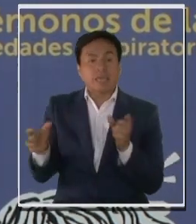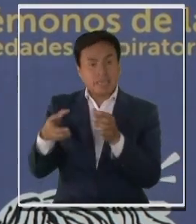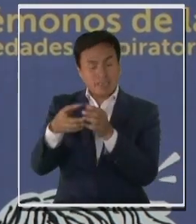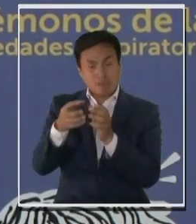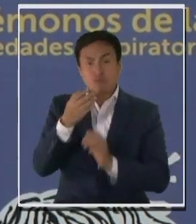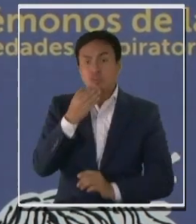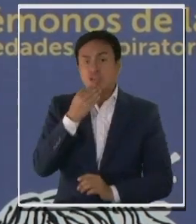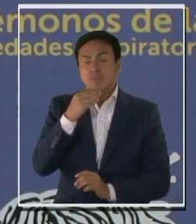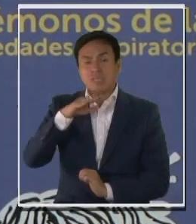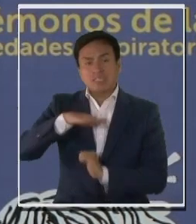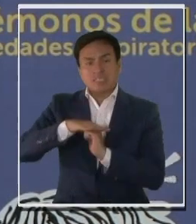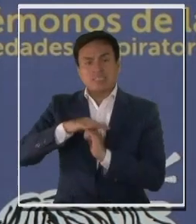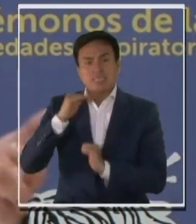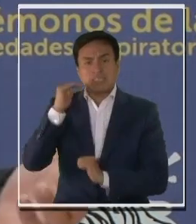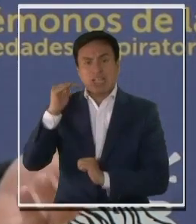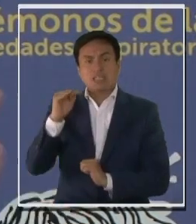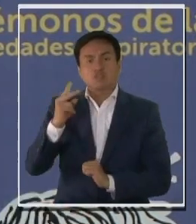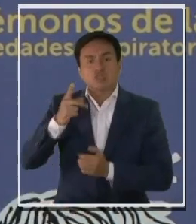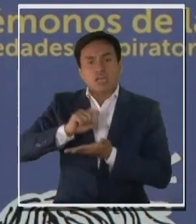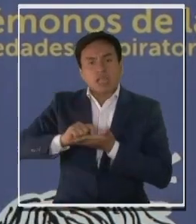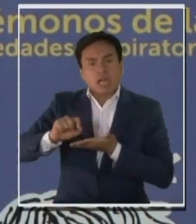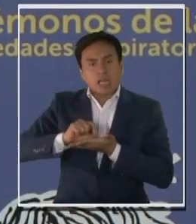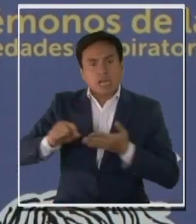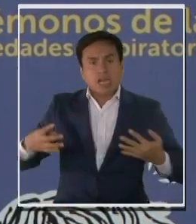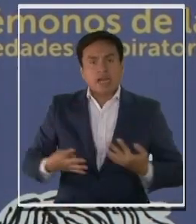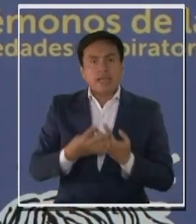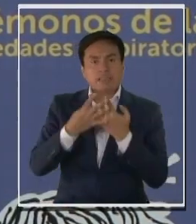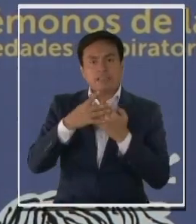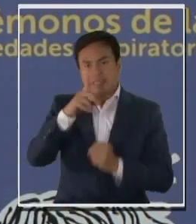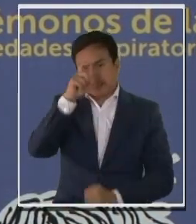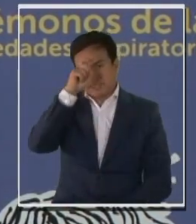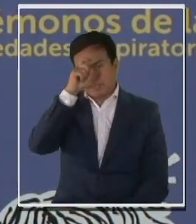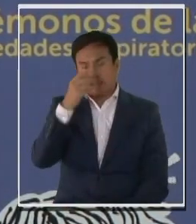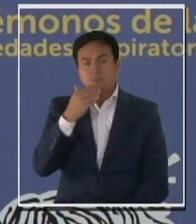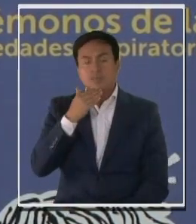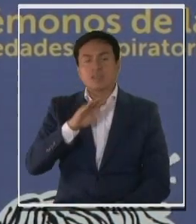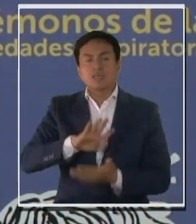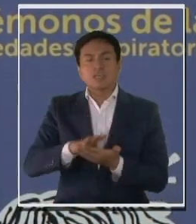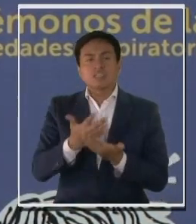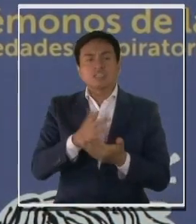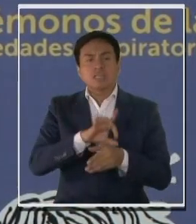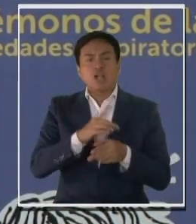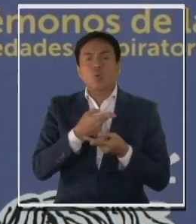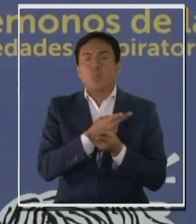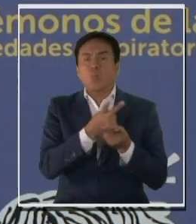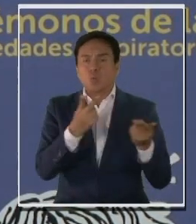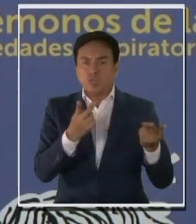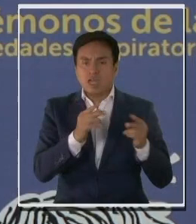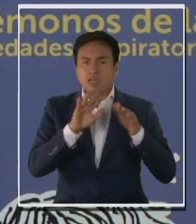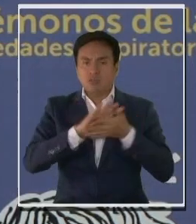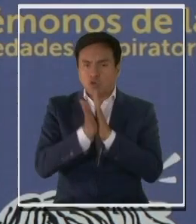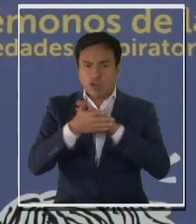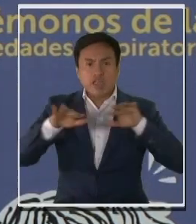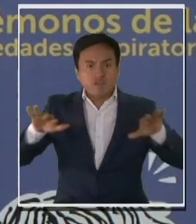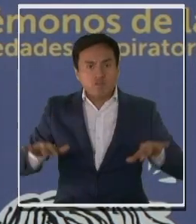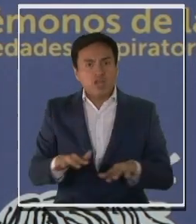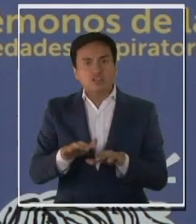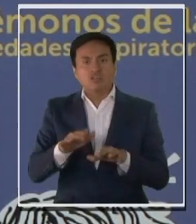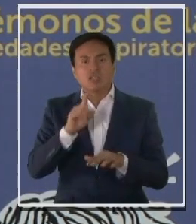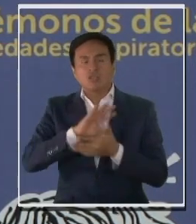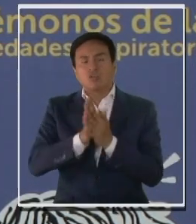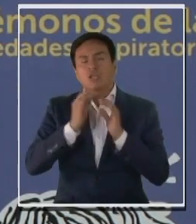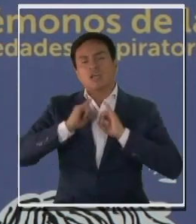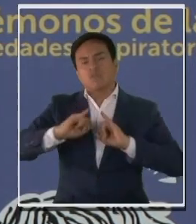del nivel central tanto de la subsecretaría de redes asistenciales como de salud pública que han puesto todo el esfuerzo en poder tener